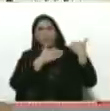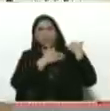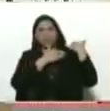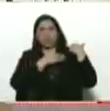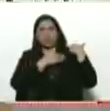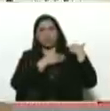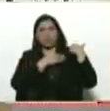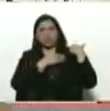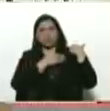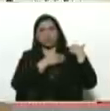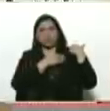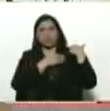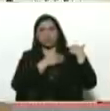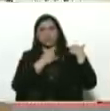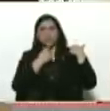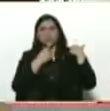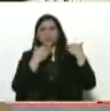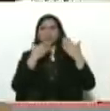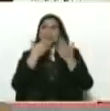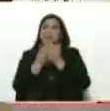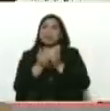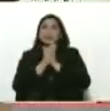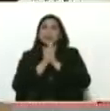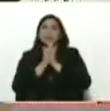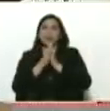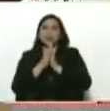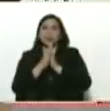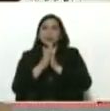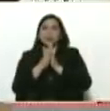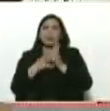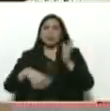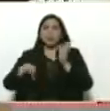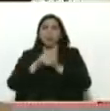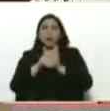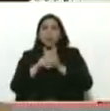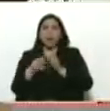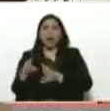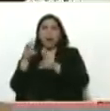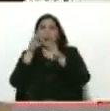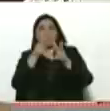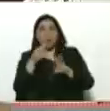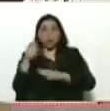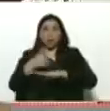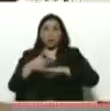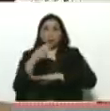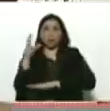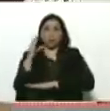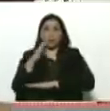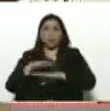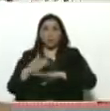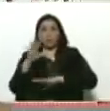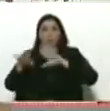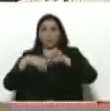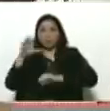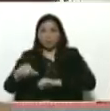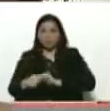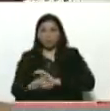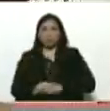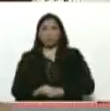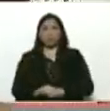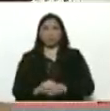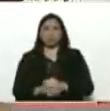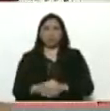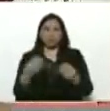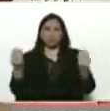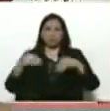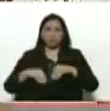hecho y reclamando que le devuelvan las armas al gobierno colombiano, porque las había comprado basado en un contrato